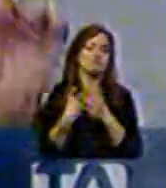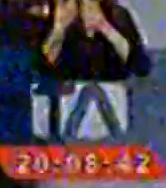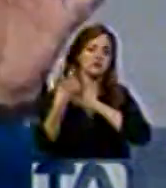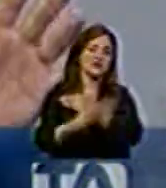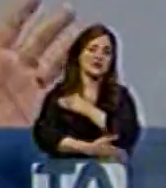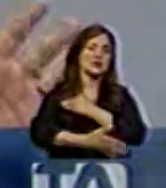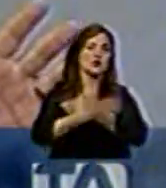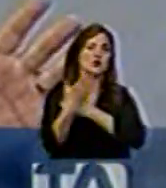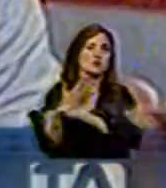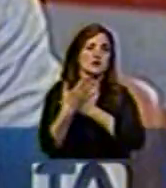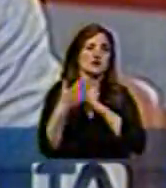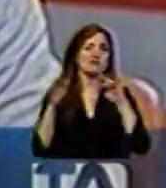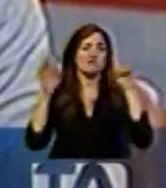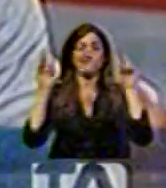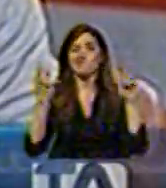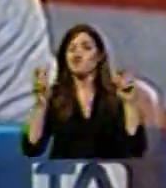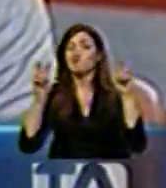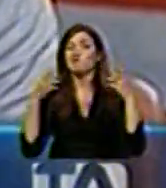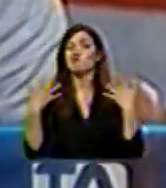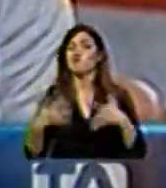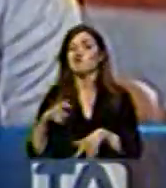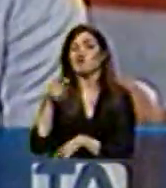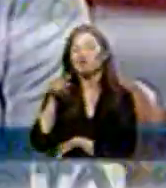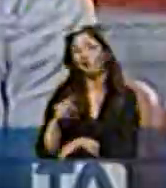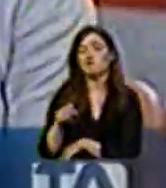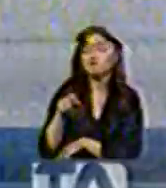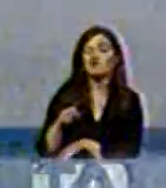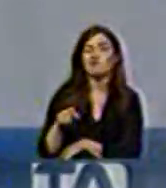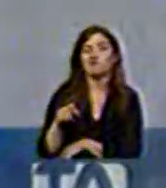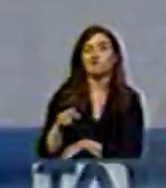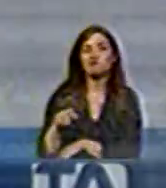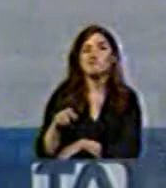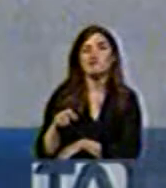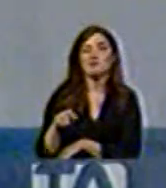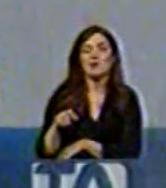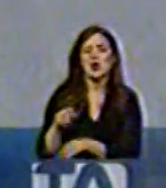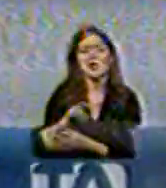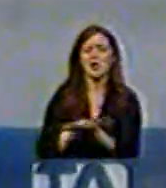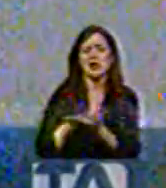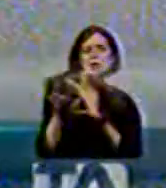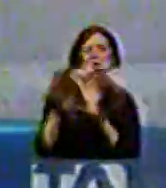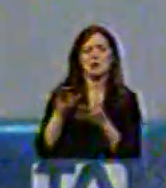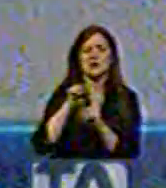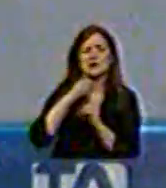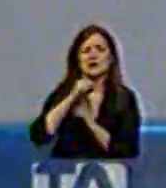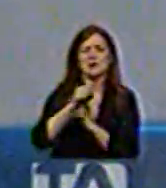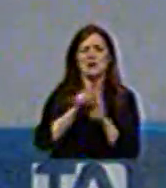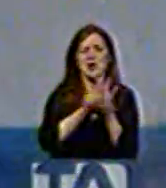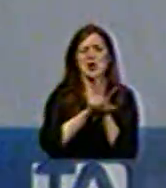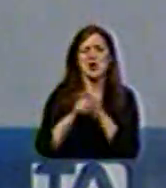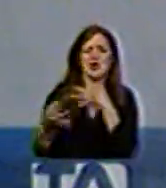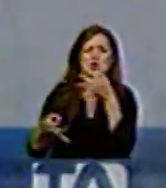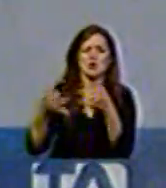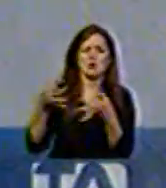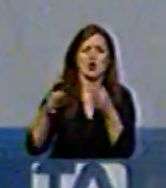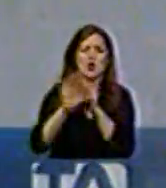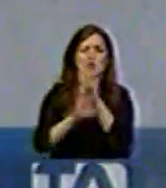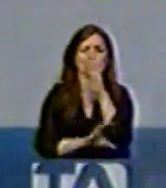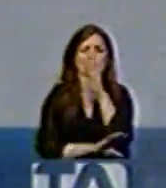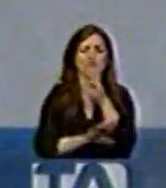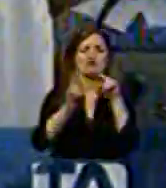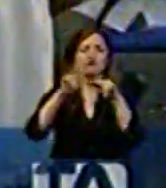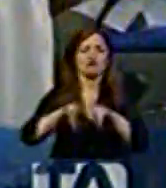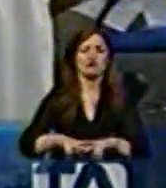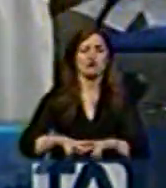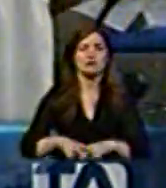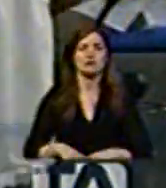sentencias paradigmáticas que requieren por profilaxis del sistema jurídico y de la jurisprudencia constitucional ser